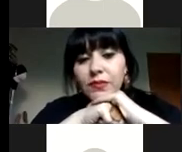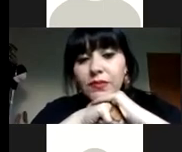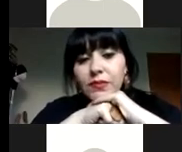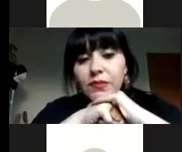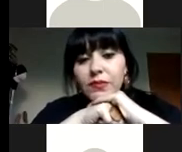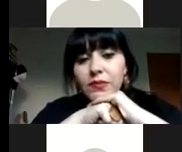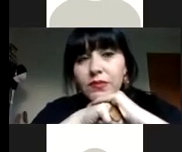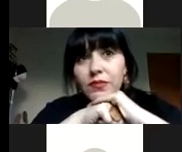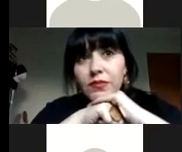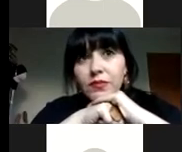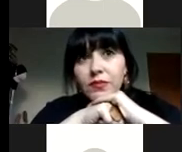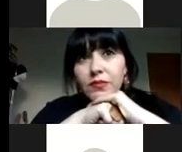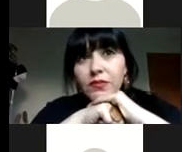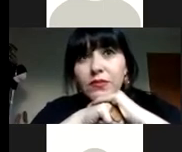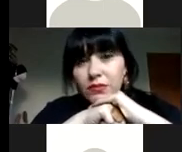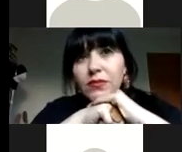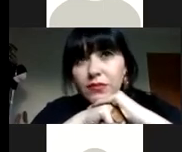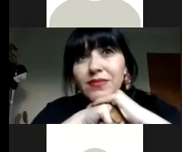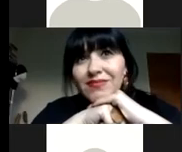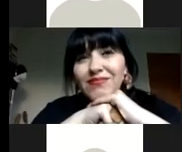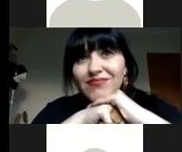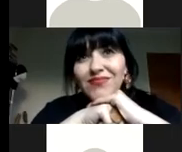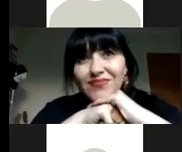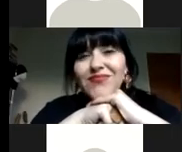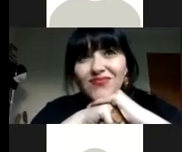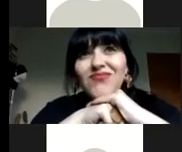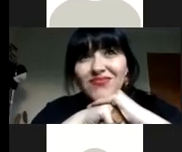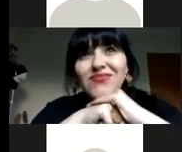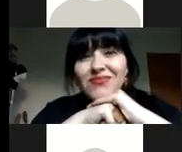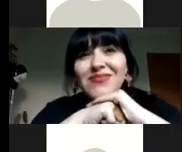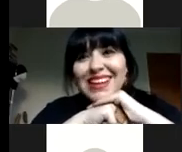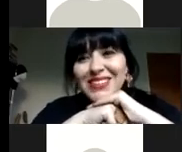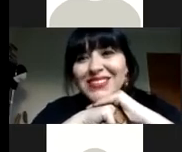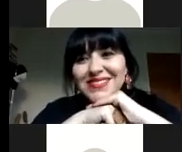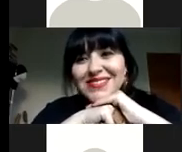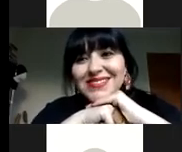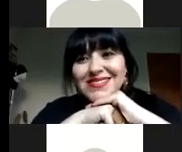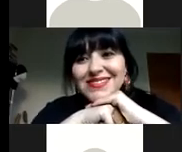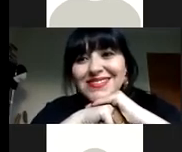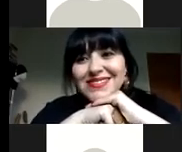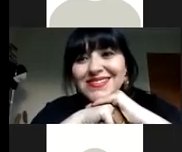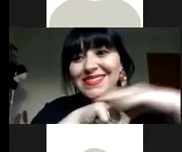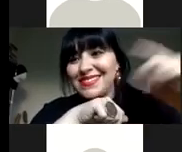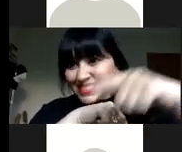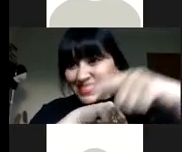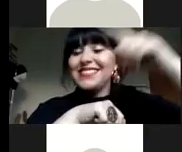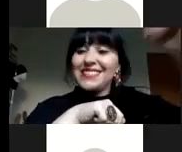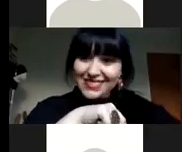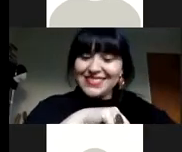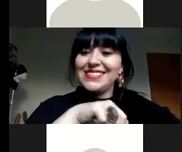antes compraba en tal sector, las personas bien llegaban en su auto a las poblaciones. Claro. Hoy día ya no es tan necesario,